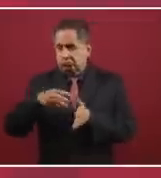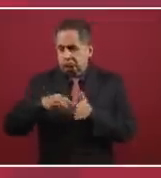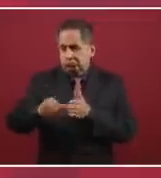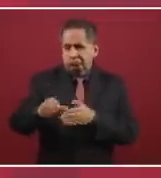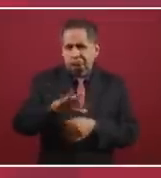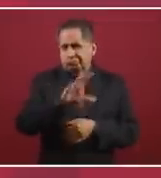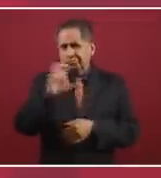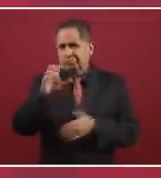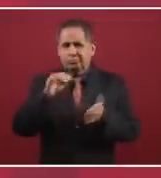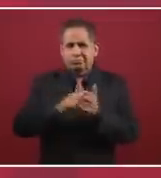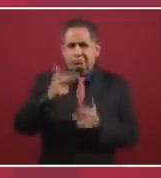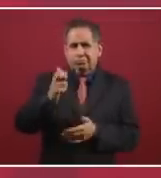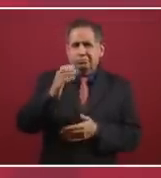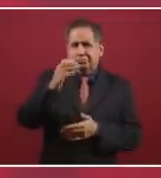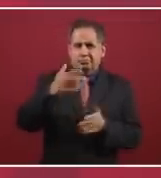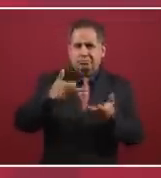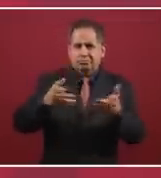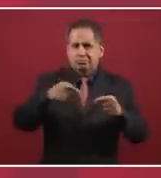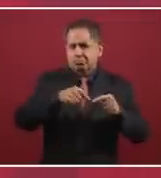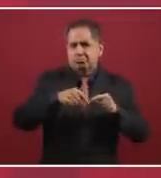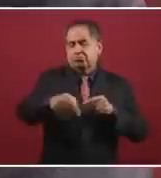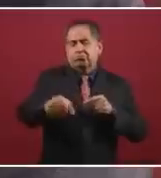mil hectáreas.